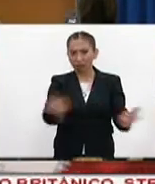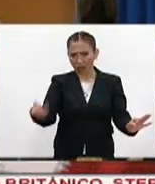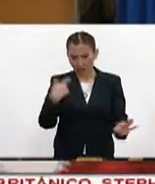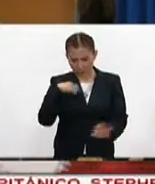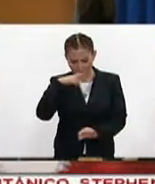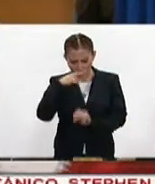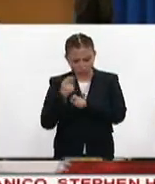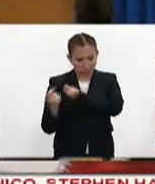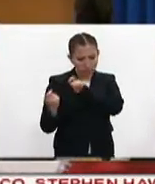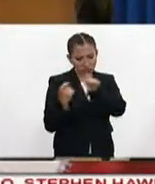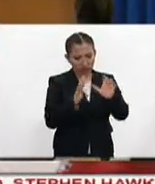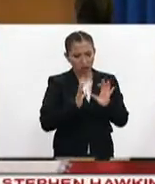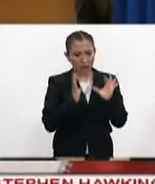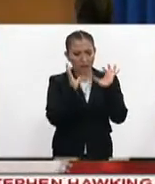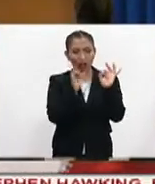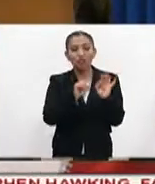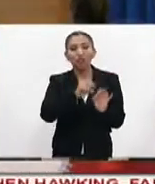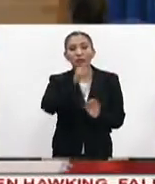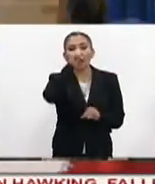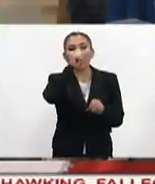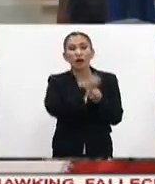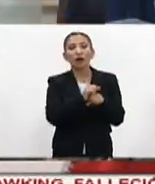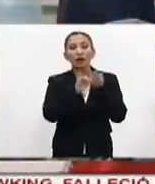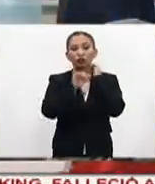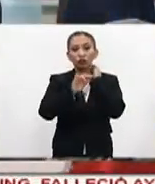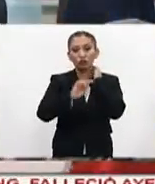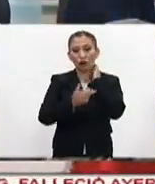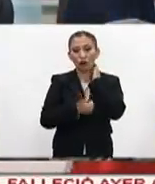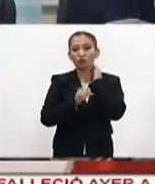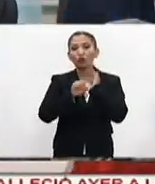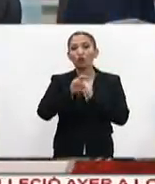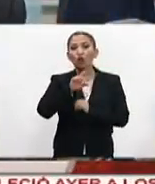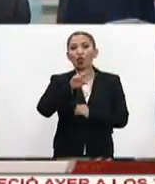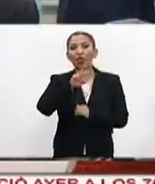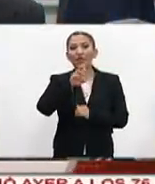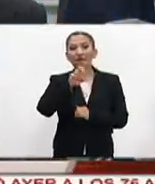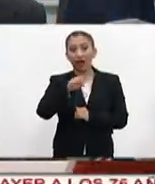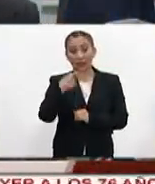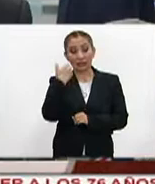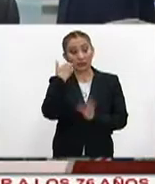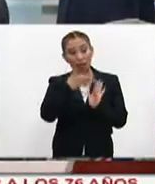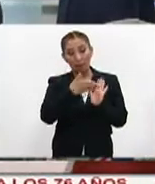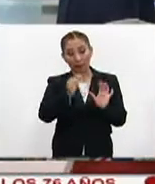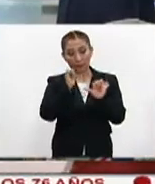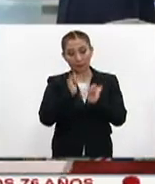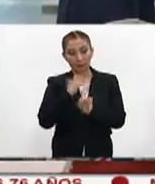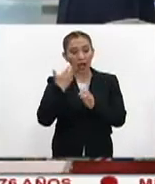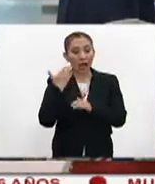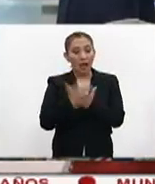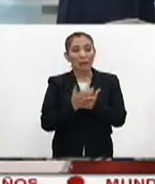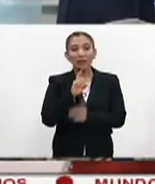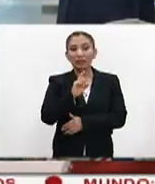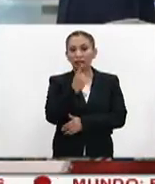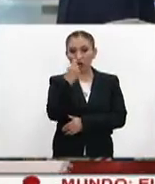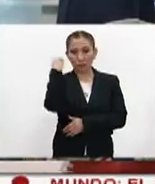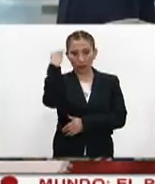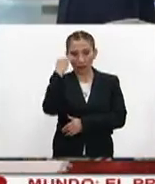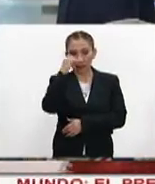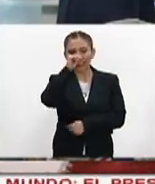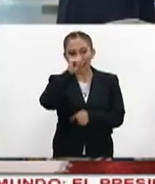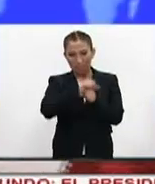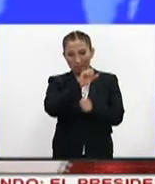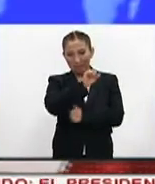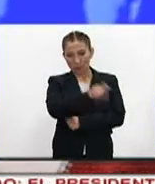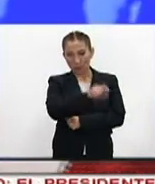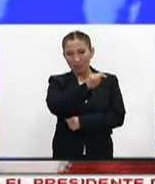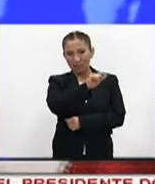sus responsabilidades oficiales al subsecretario John Sullivan. Además, informó que su periodo en el cargo va a terminar el 31 de marzo. El secretario